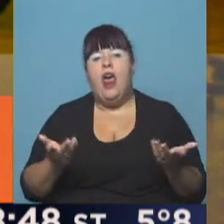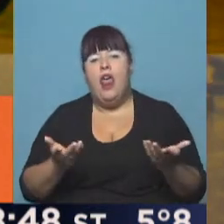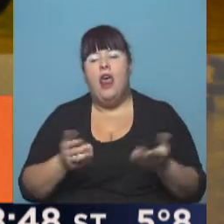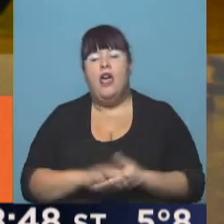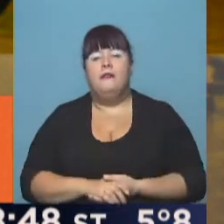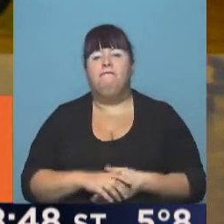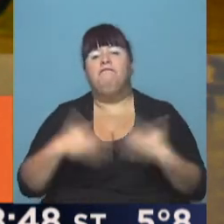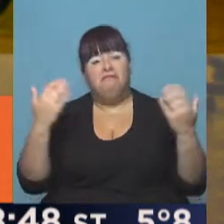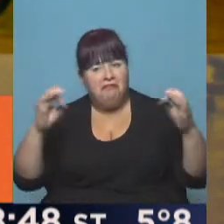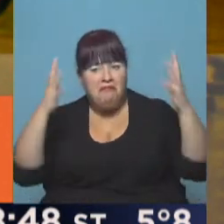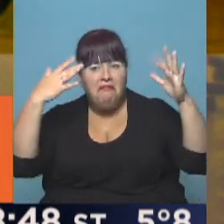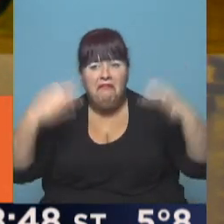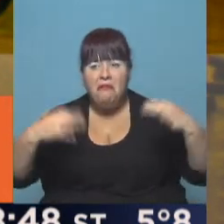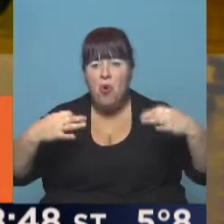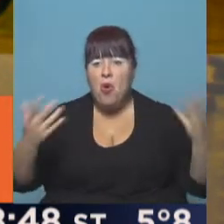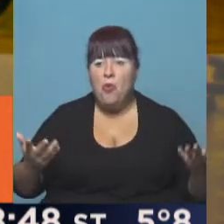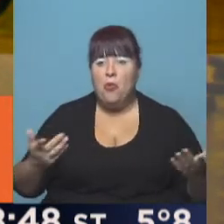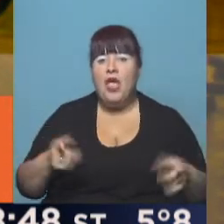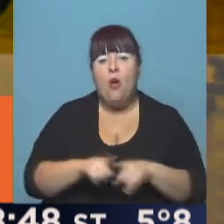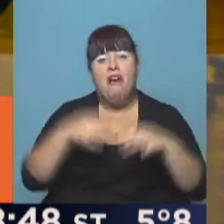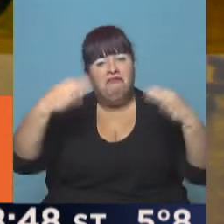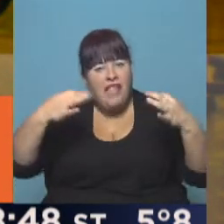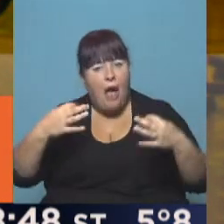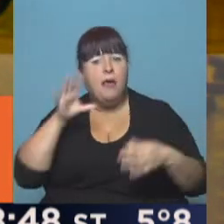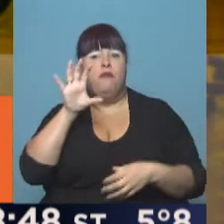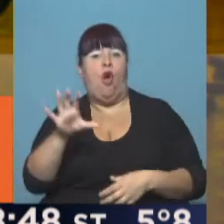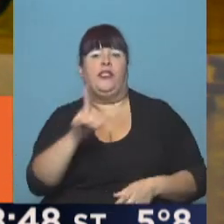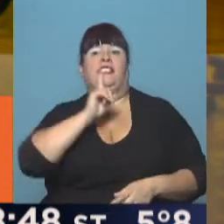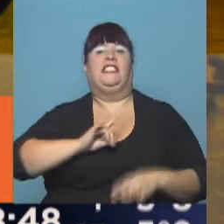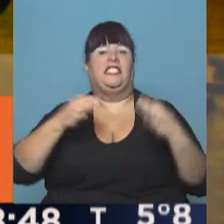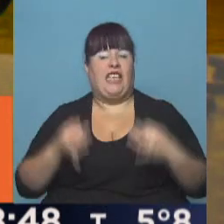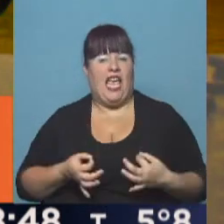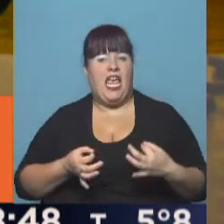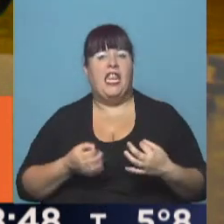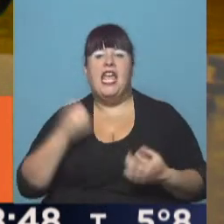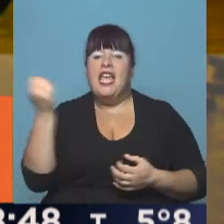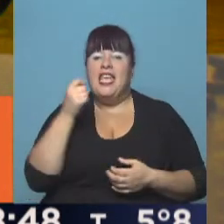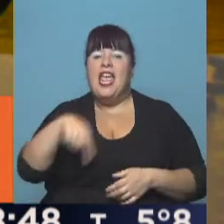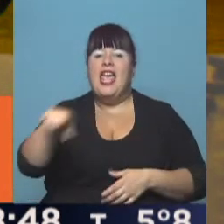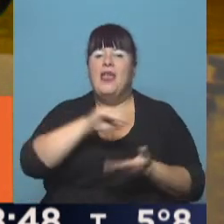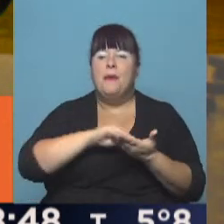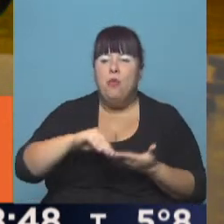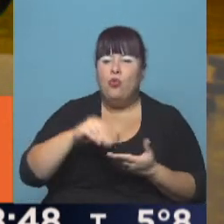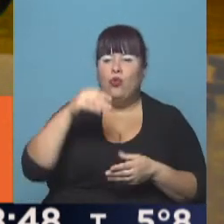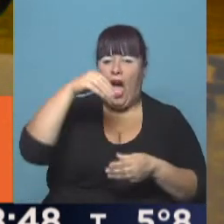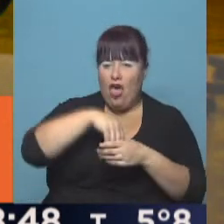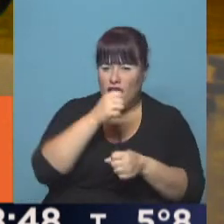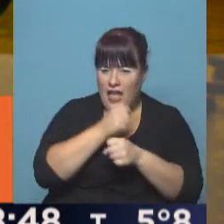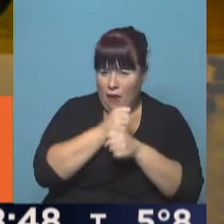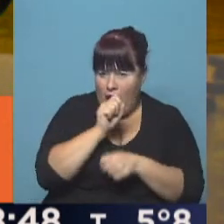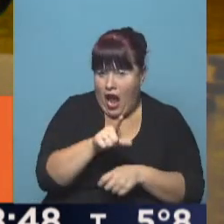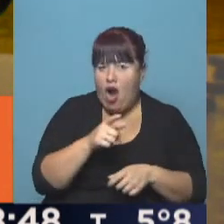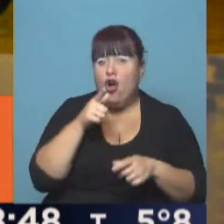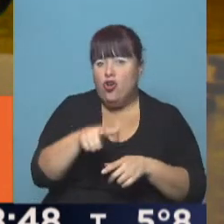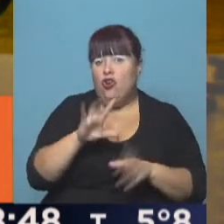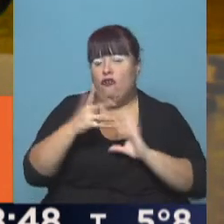a festejar esta situación, de festejar que tiene una provincia seria, de tratar a los legisladores que están en ejercicio de sus funciones y